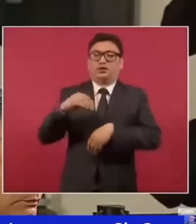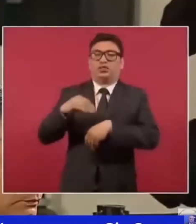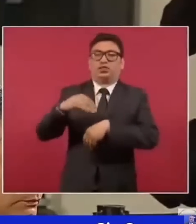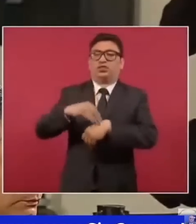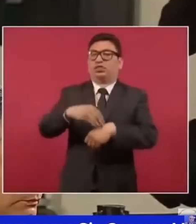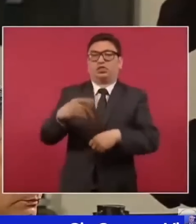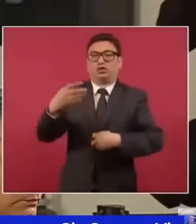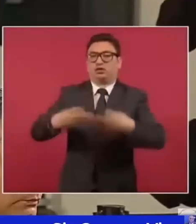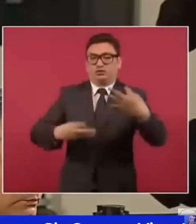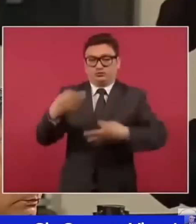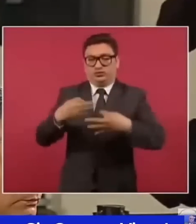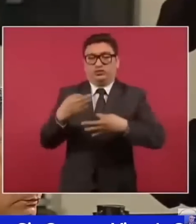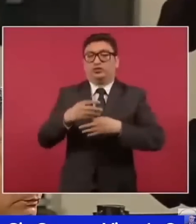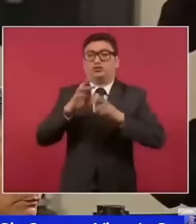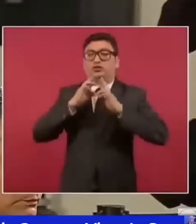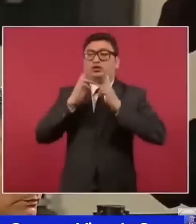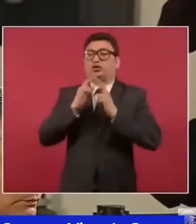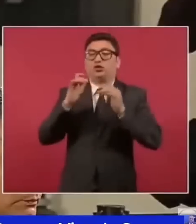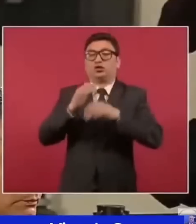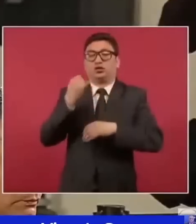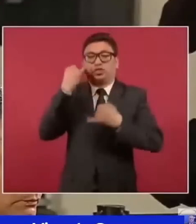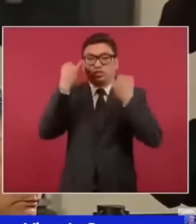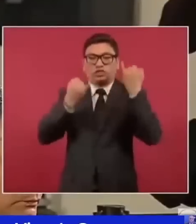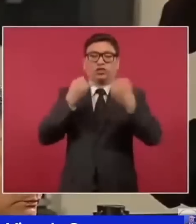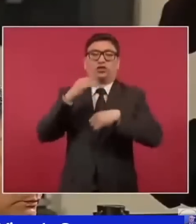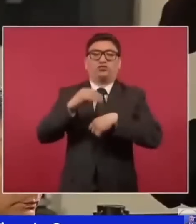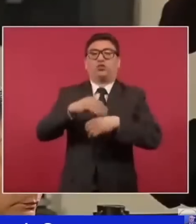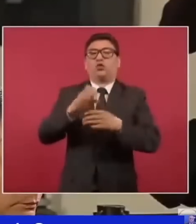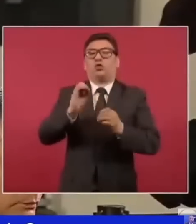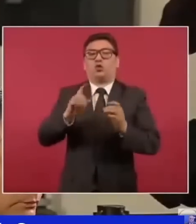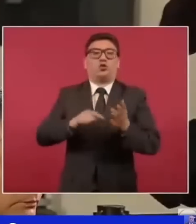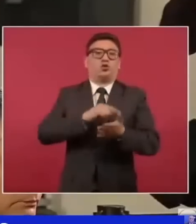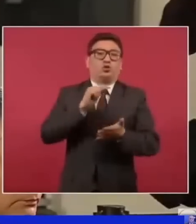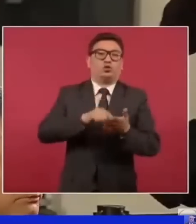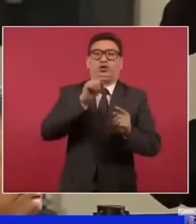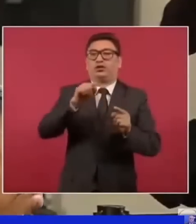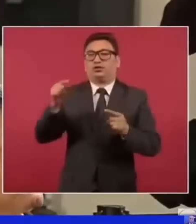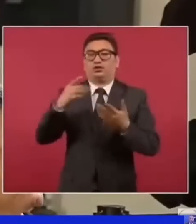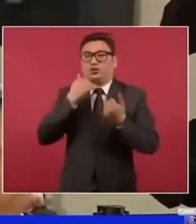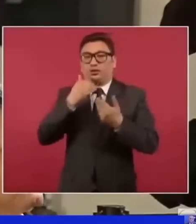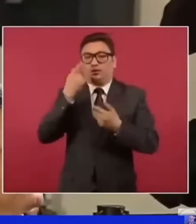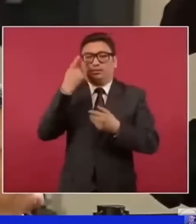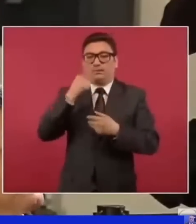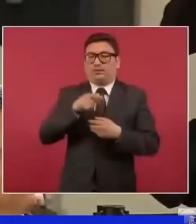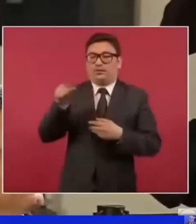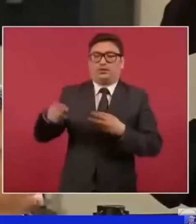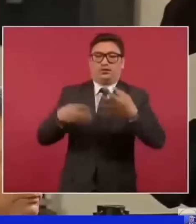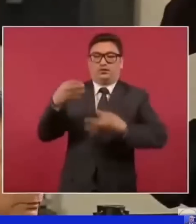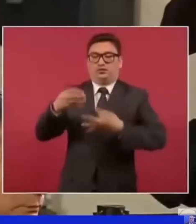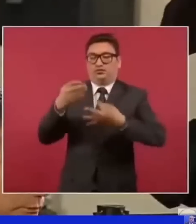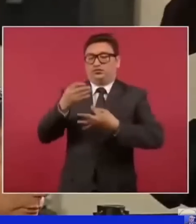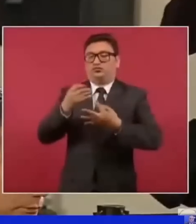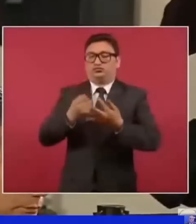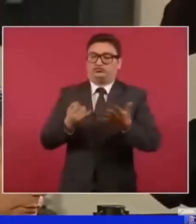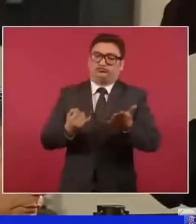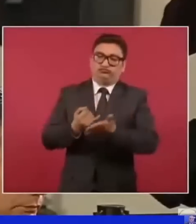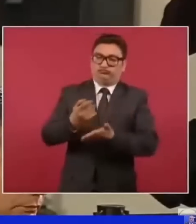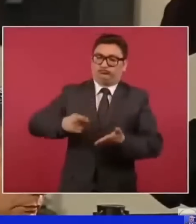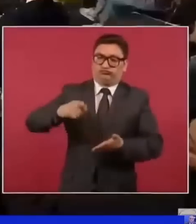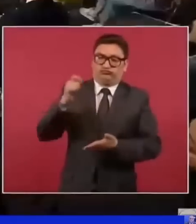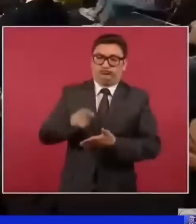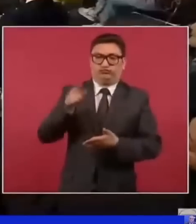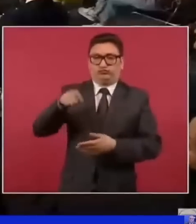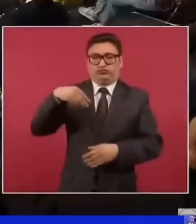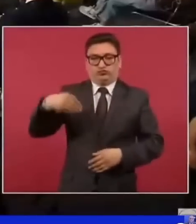que inventaron reuniones en donde no estuvieron o apuntaron lugares que no existen, fueron suficientes para encontrarlo culpable de todos los delitos que le